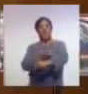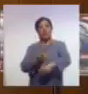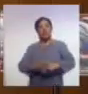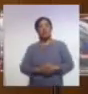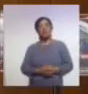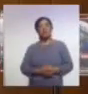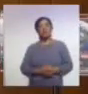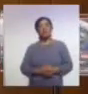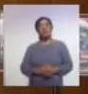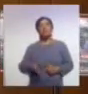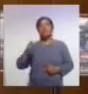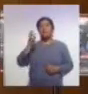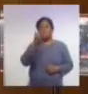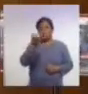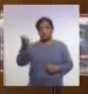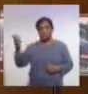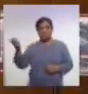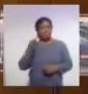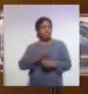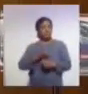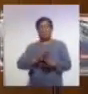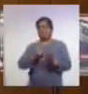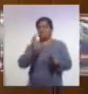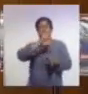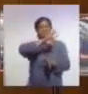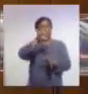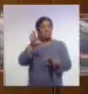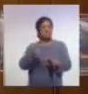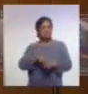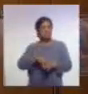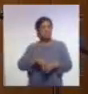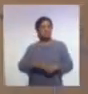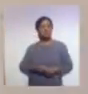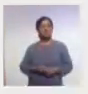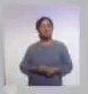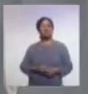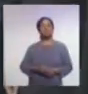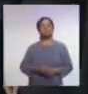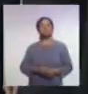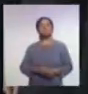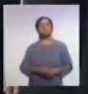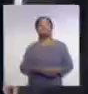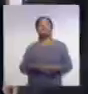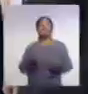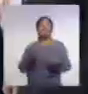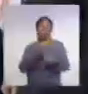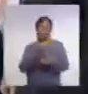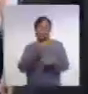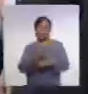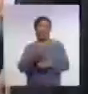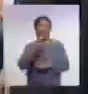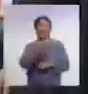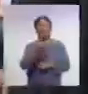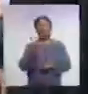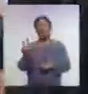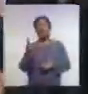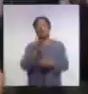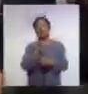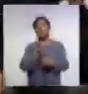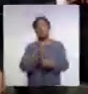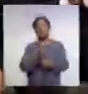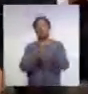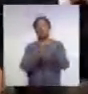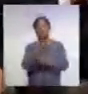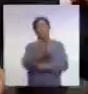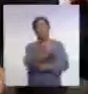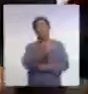cuales prácticamente estaremos completos en las 72 oficialías. Carmona Vega invitó a los nuevos oficiales del Registro